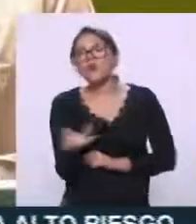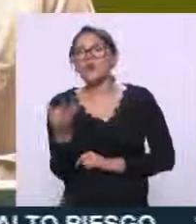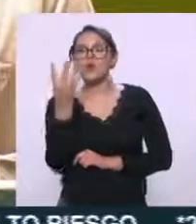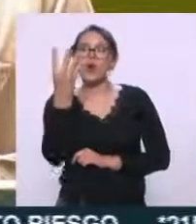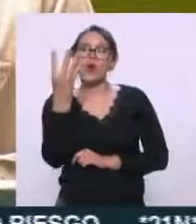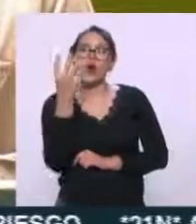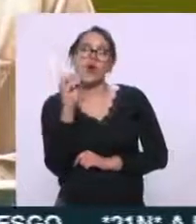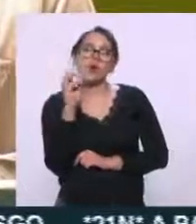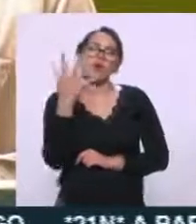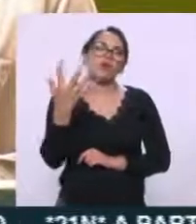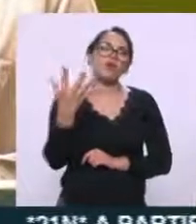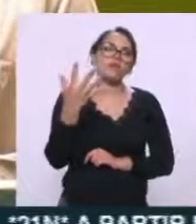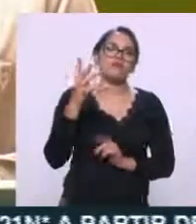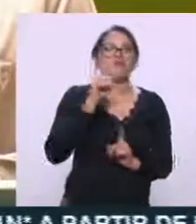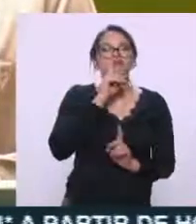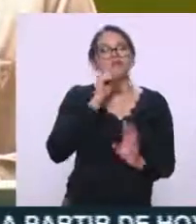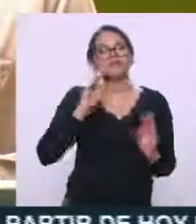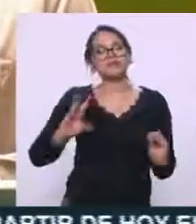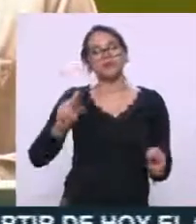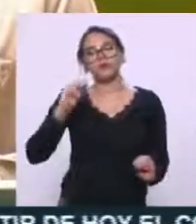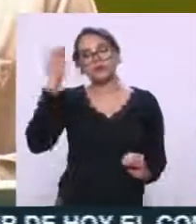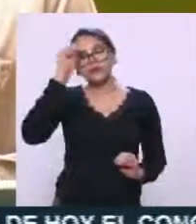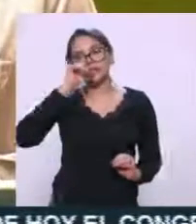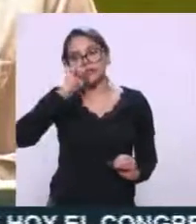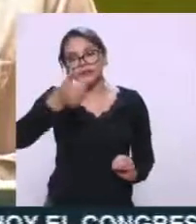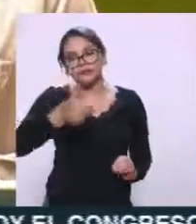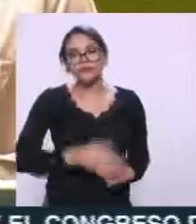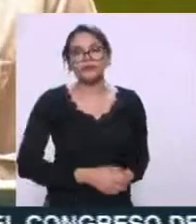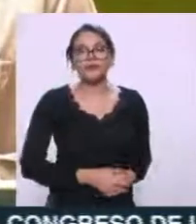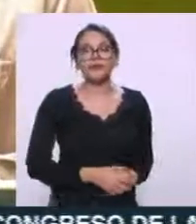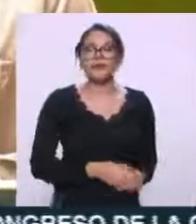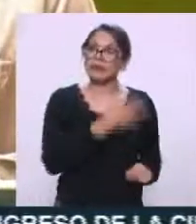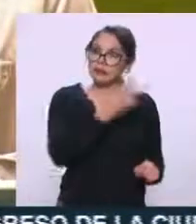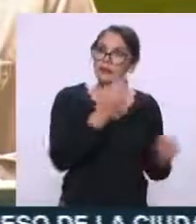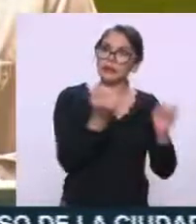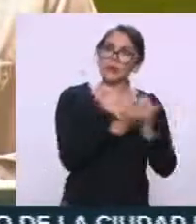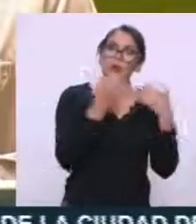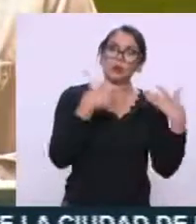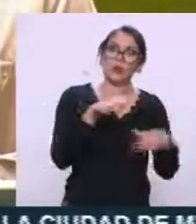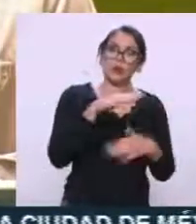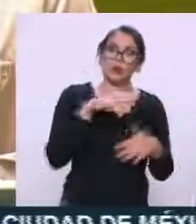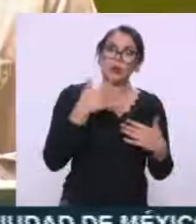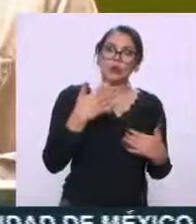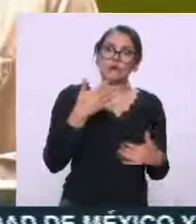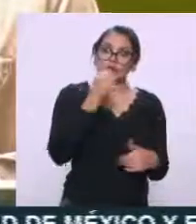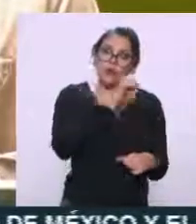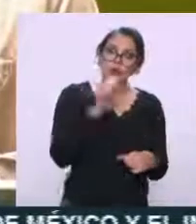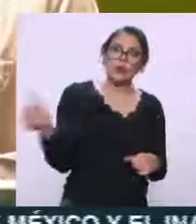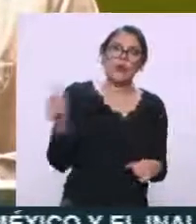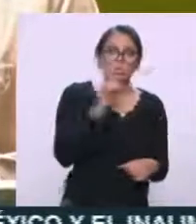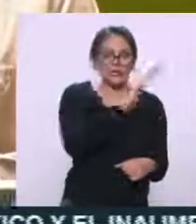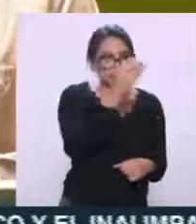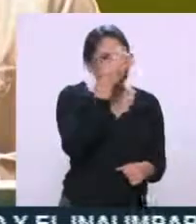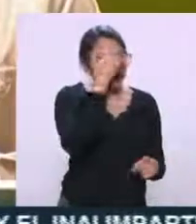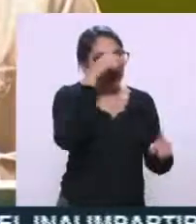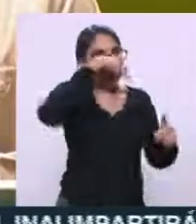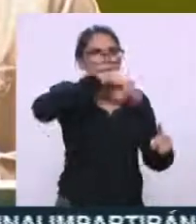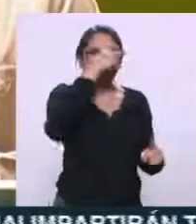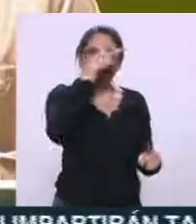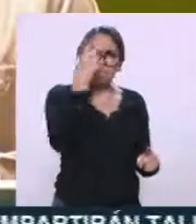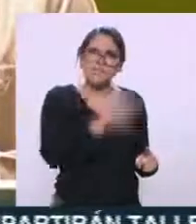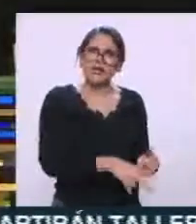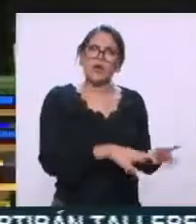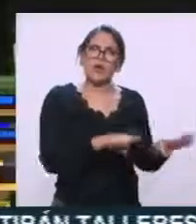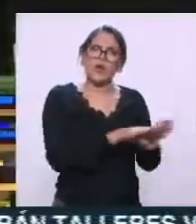abstenciones, lo cual representa también un reconocimiento a la política exterior de México y a la forma en